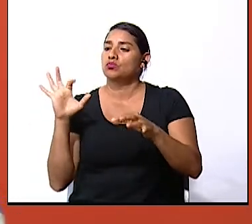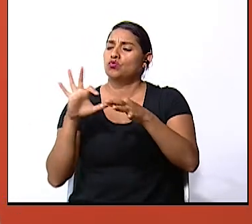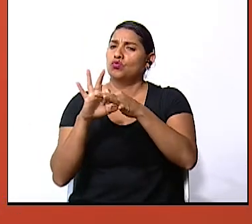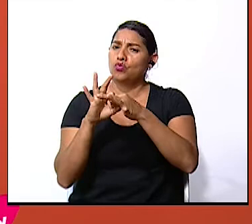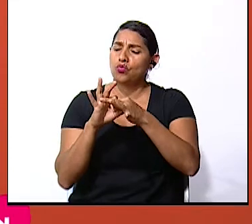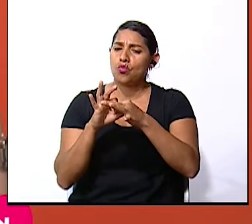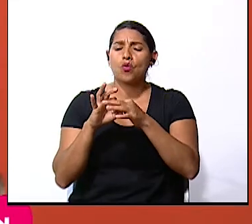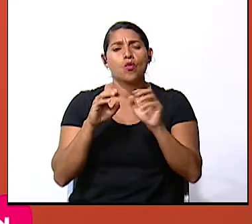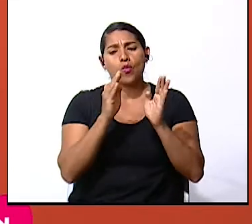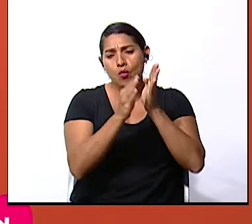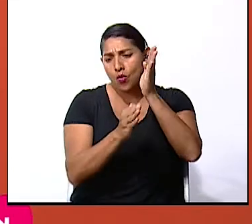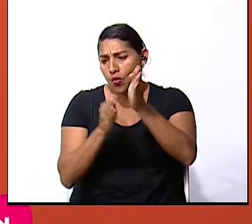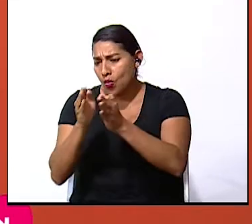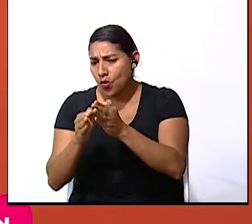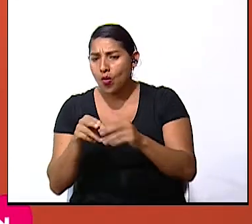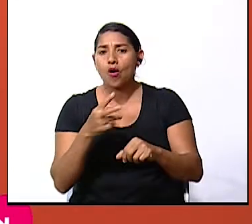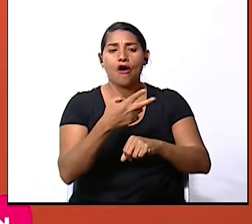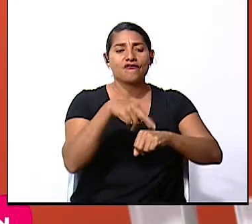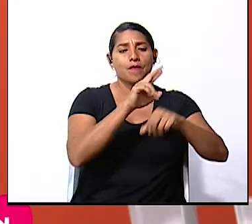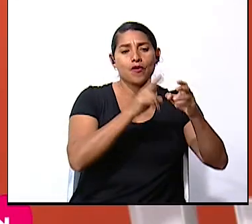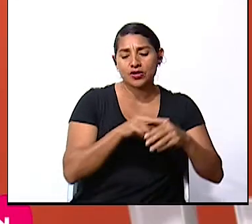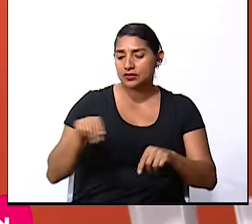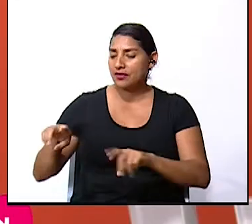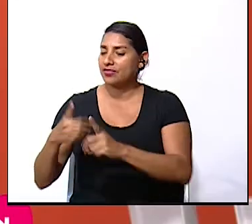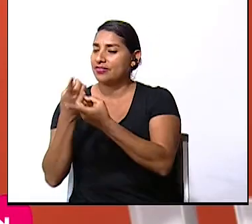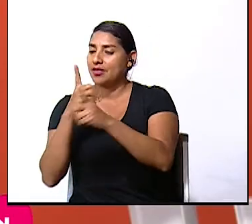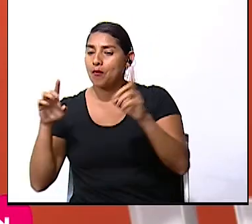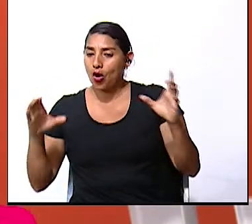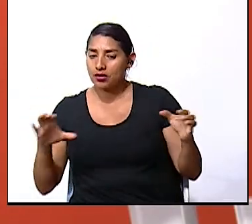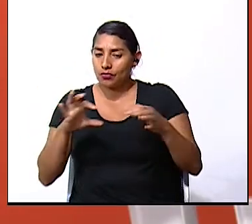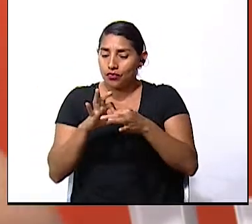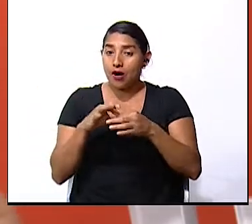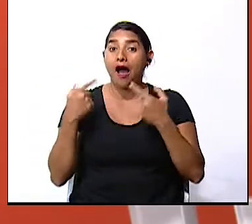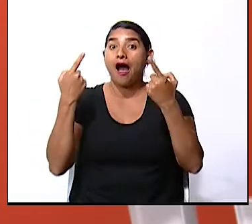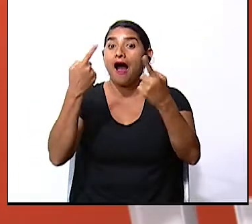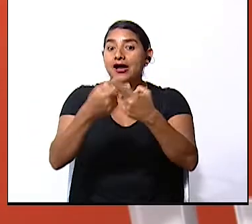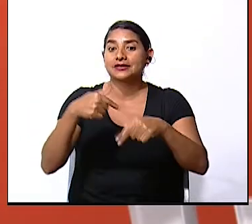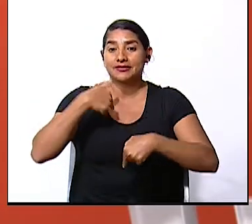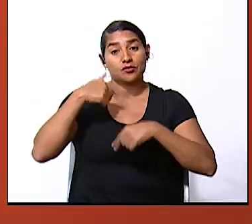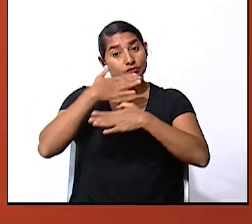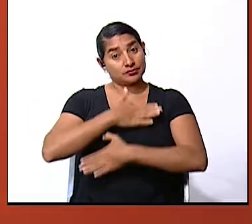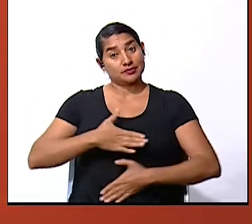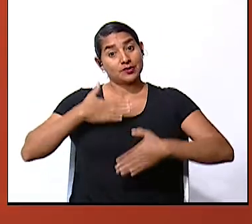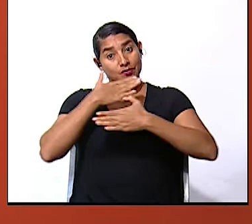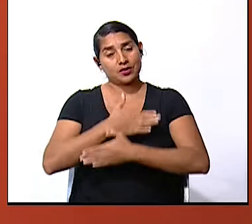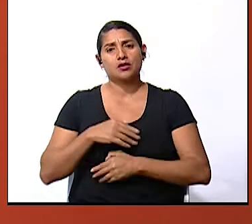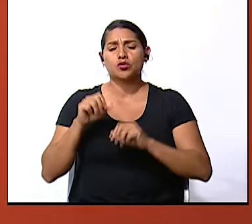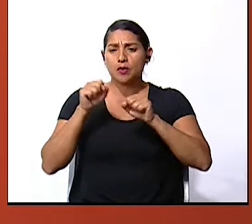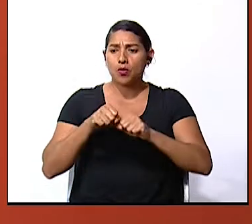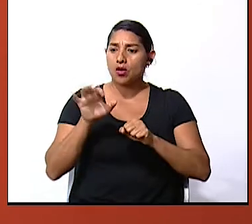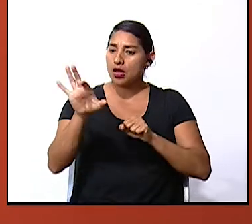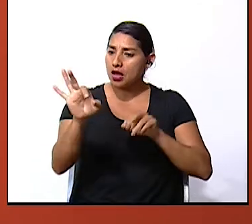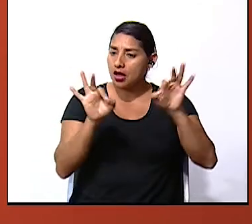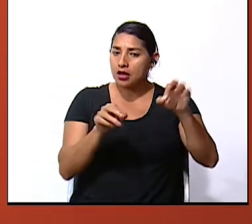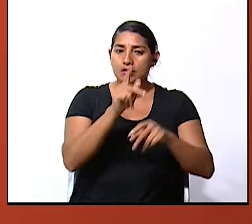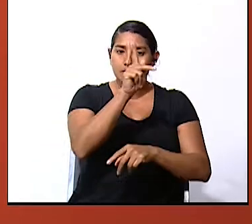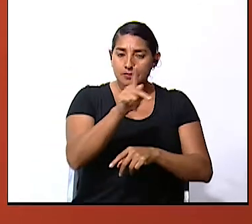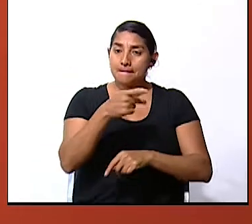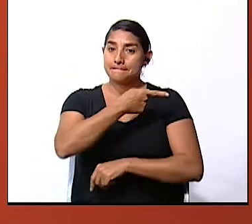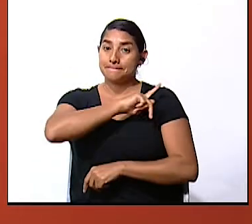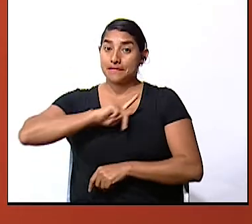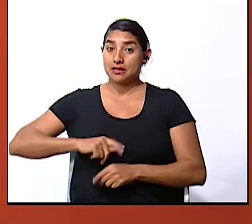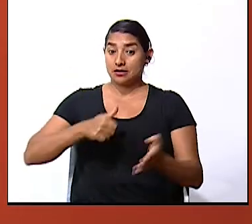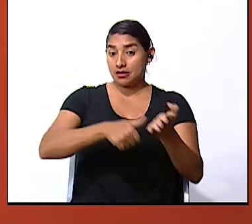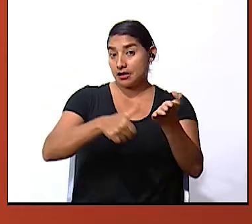forma de organización republicana y la democracia, algo que hasta hoy en día disfrutamos. Poder elegir a nuestros presidentes y